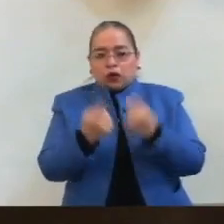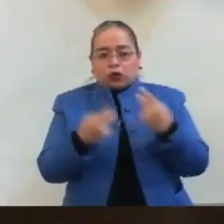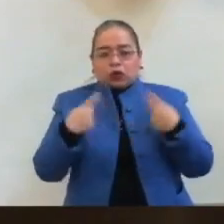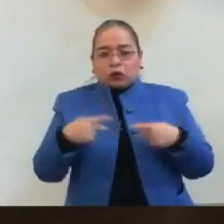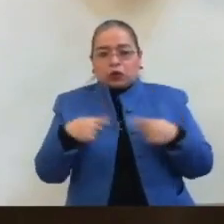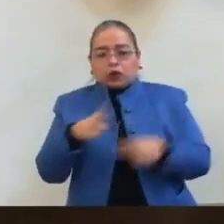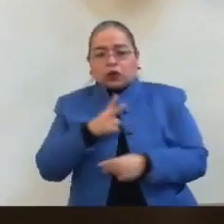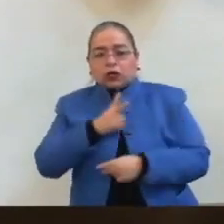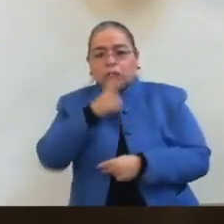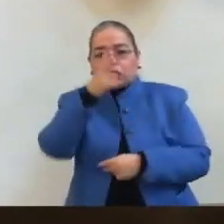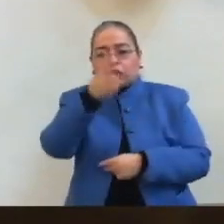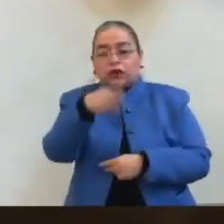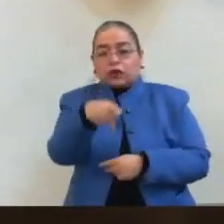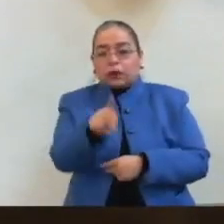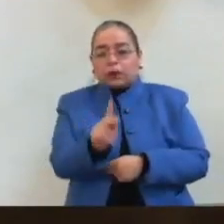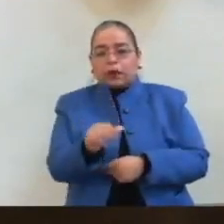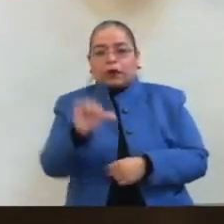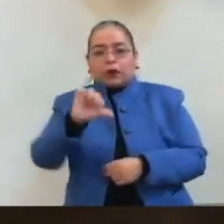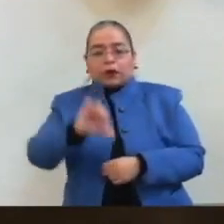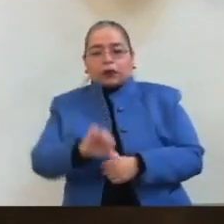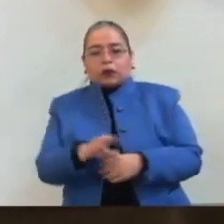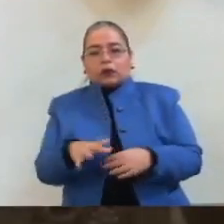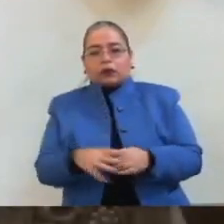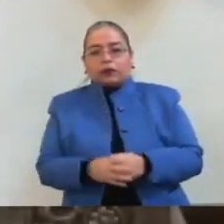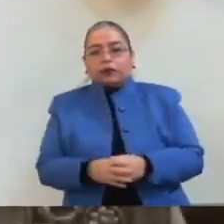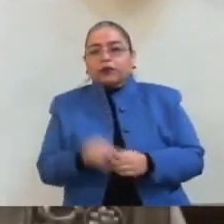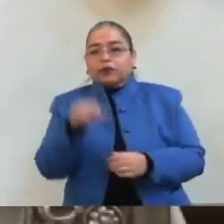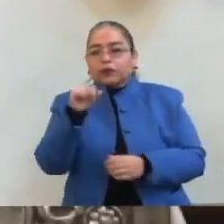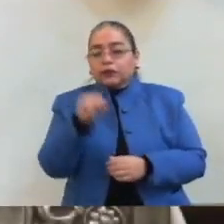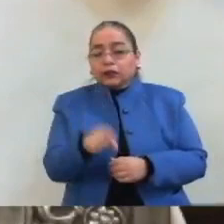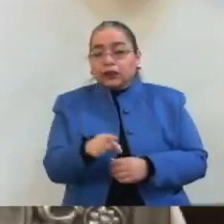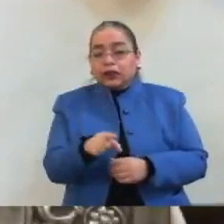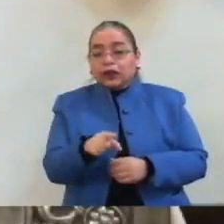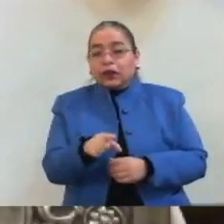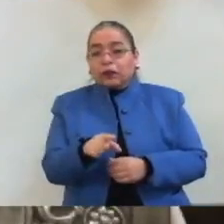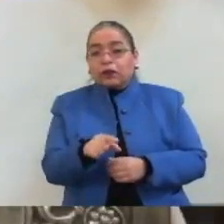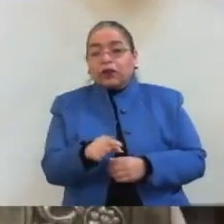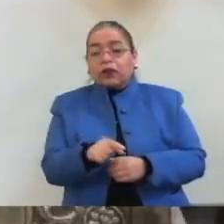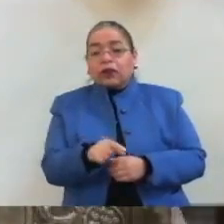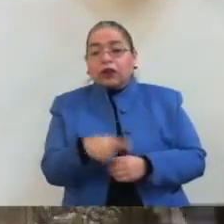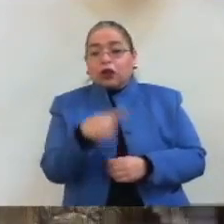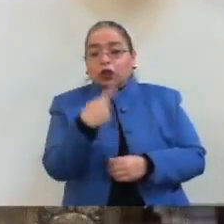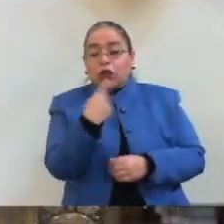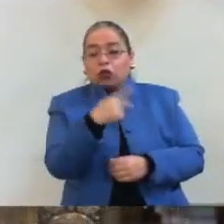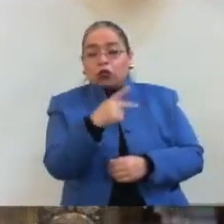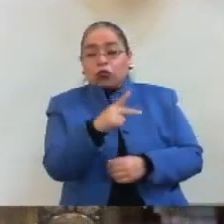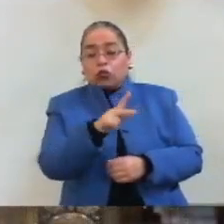pero ahora nos ha hablado por su hijo jesucristo